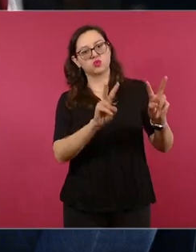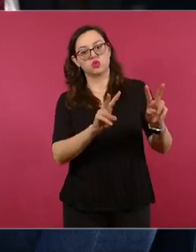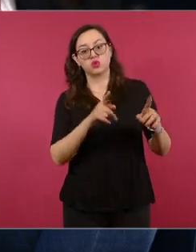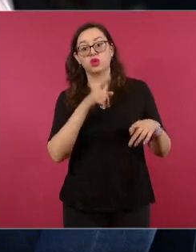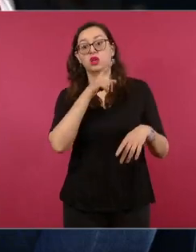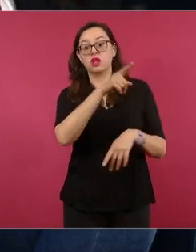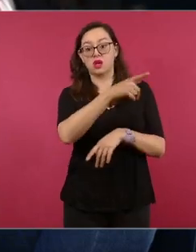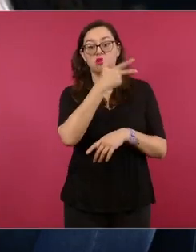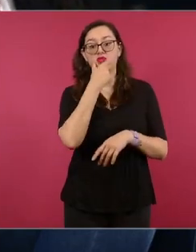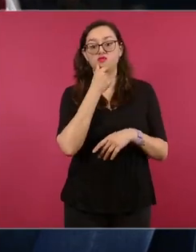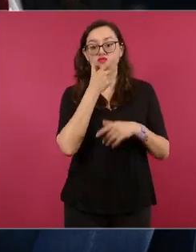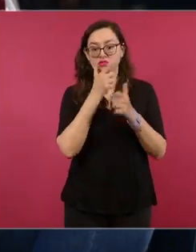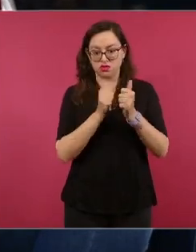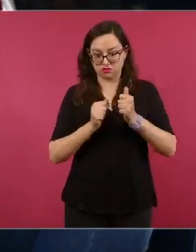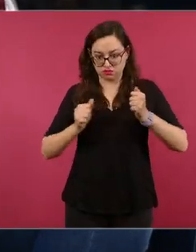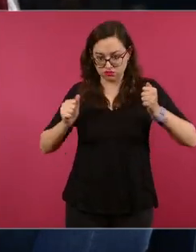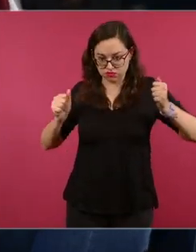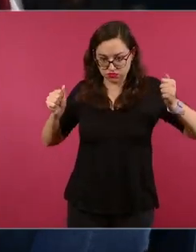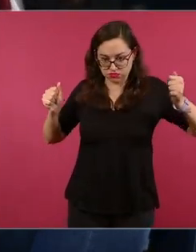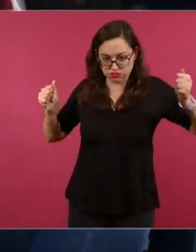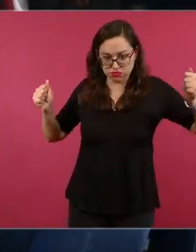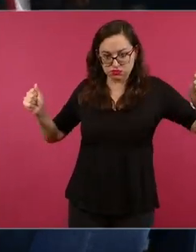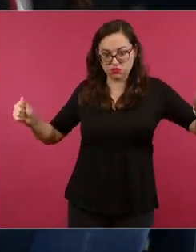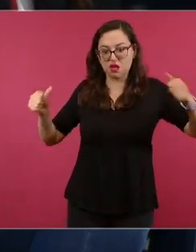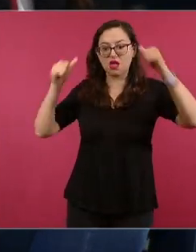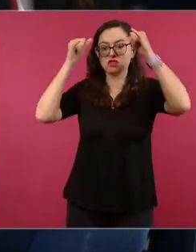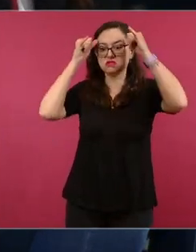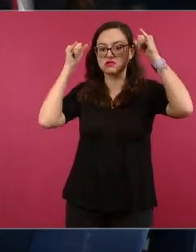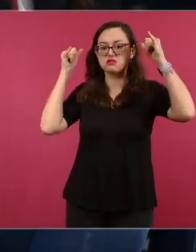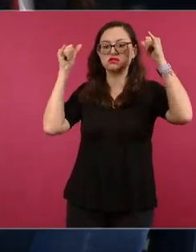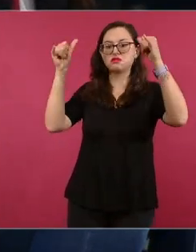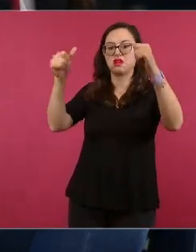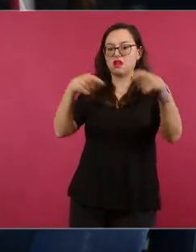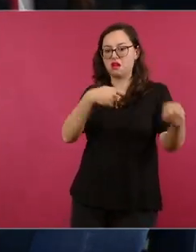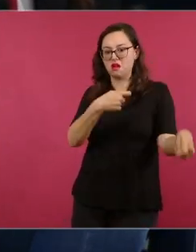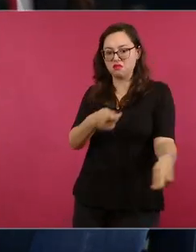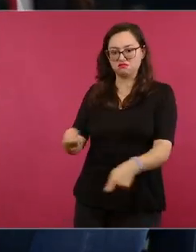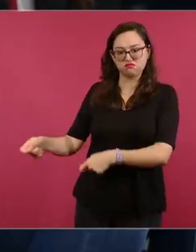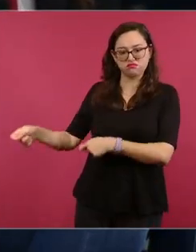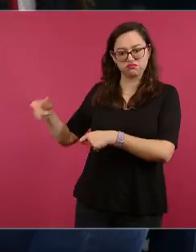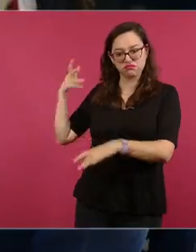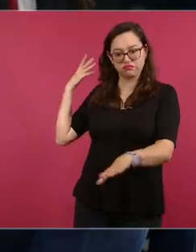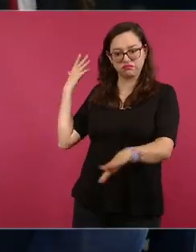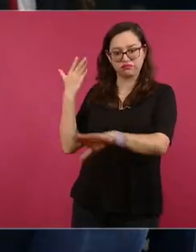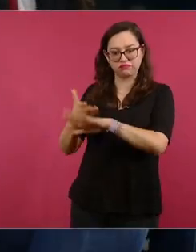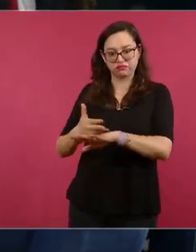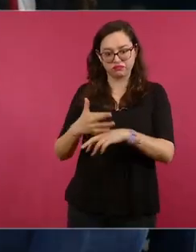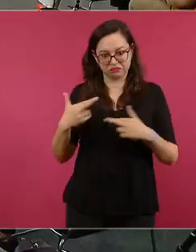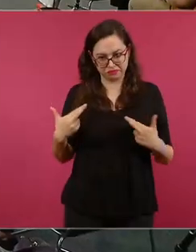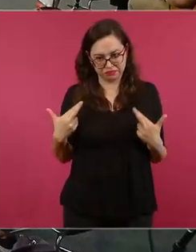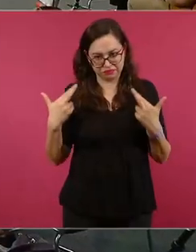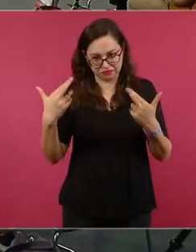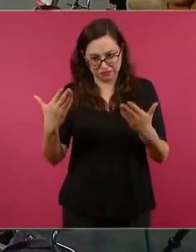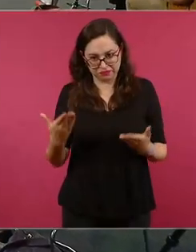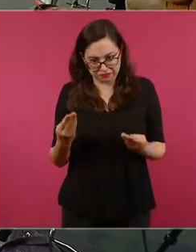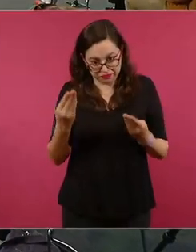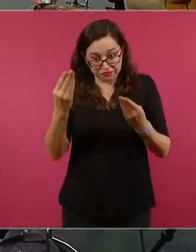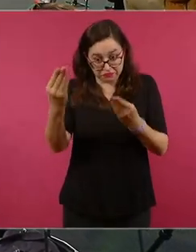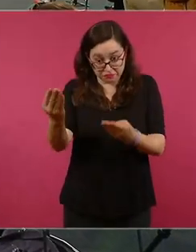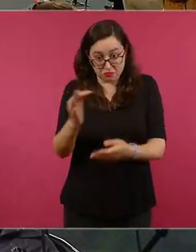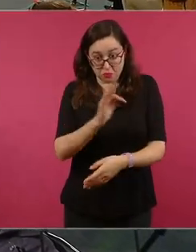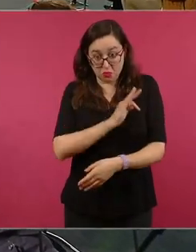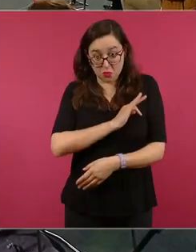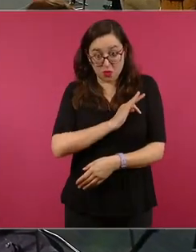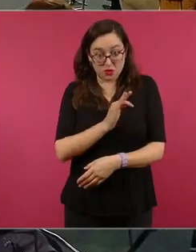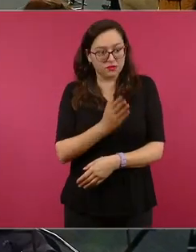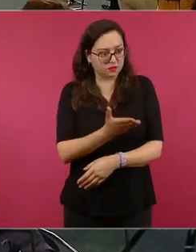cartel antitaurino en su descenso con todo el simbolismo que esto conlleva. ¿Se la puedo dejar